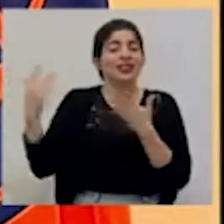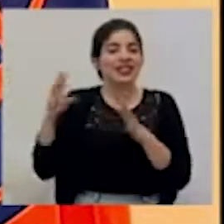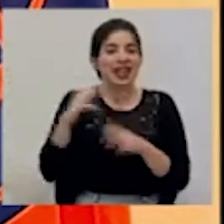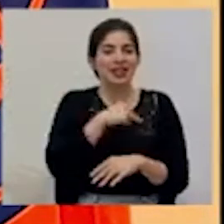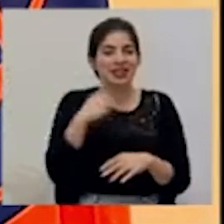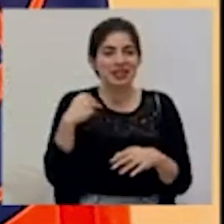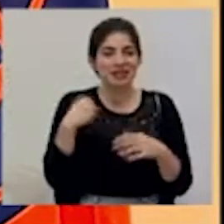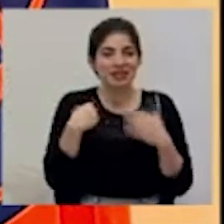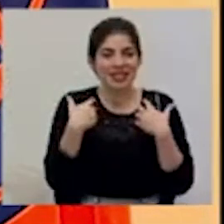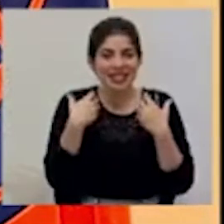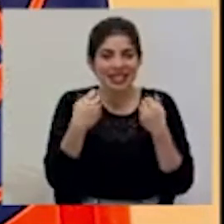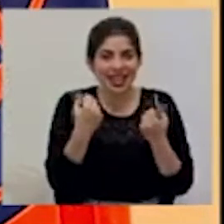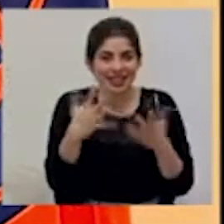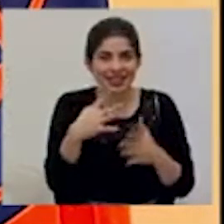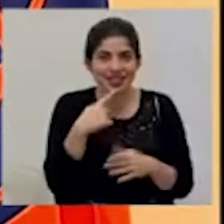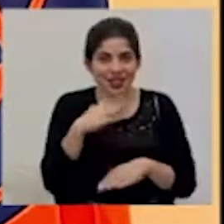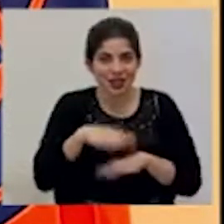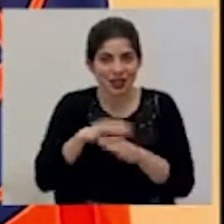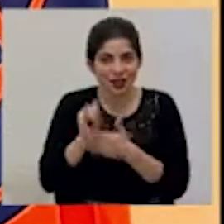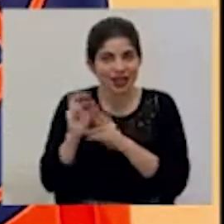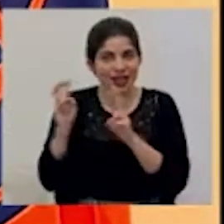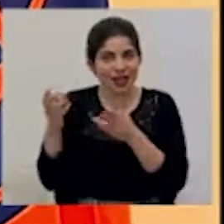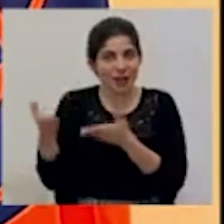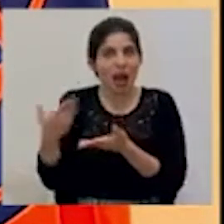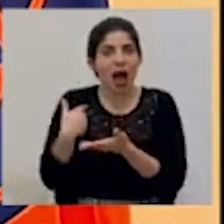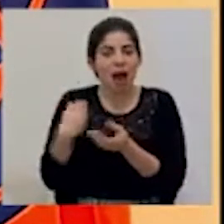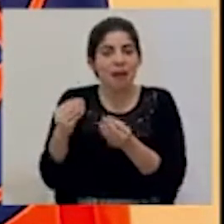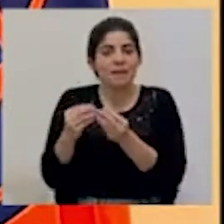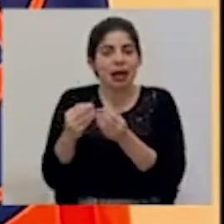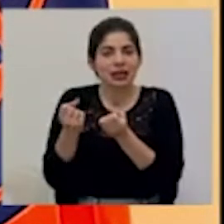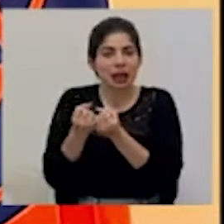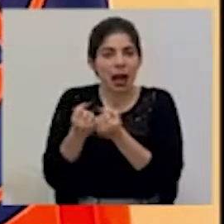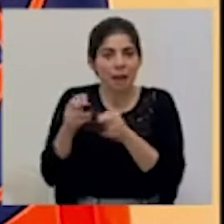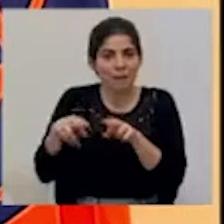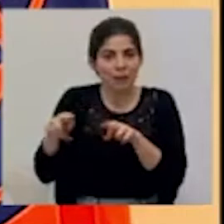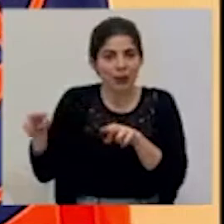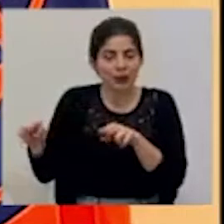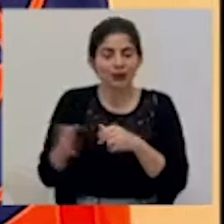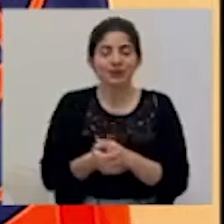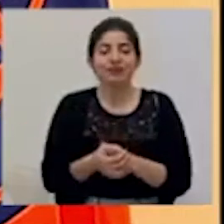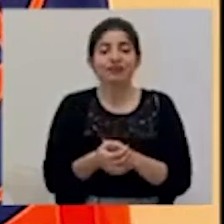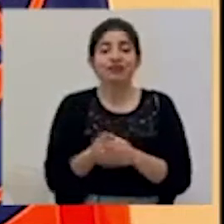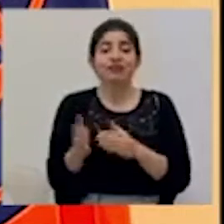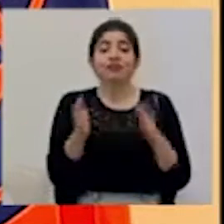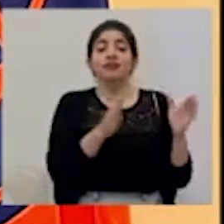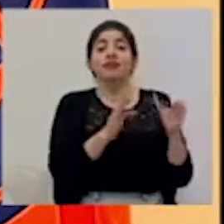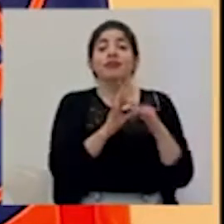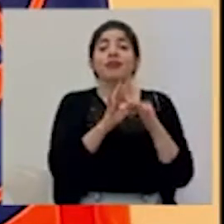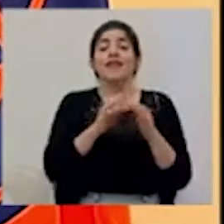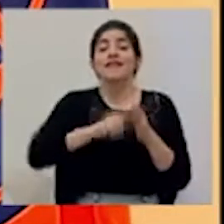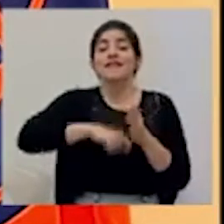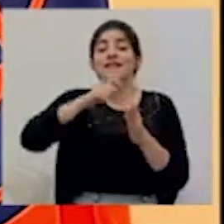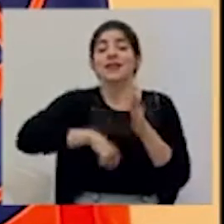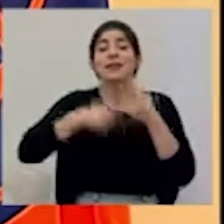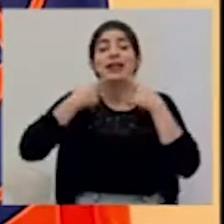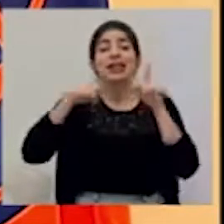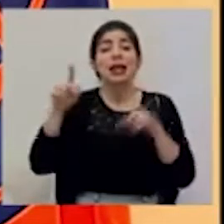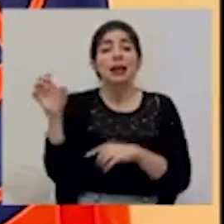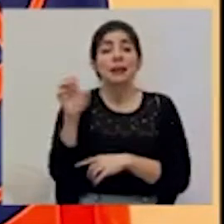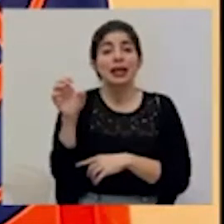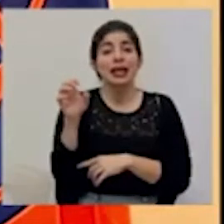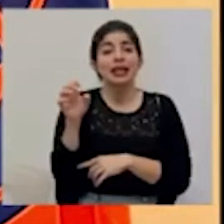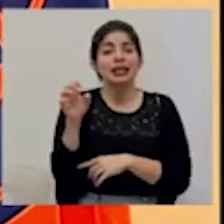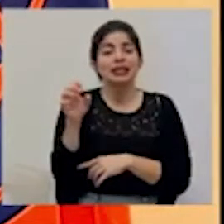ha dado en ese sentido. En relación con la firma del decreto de emergencia, básicamente hay que